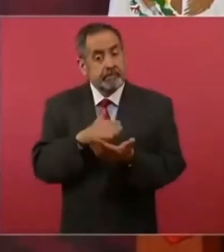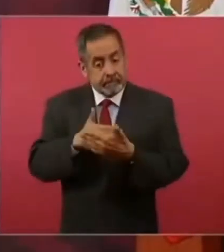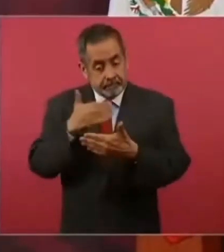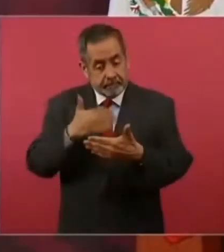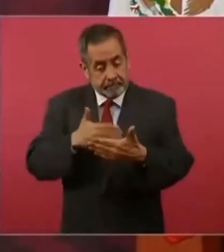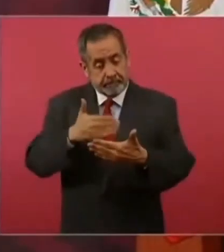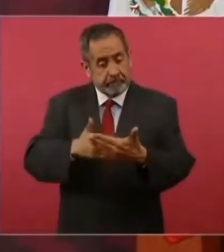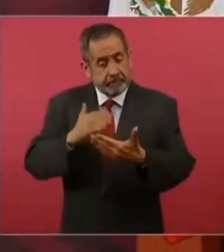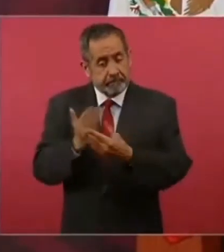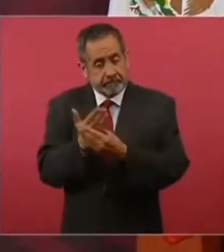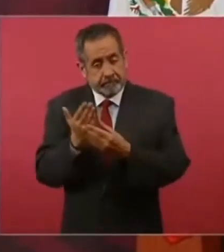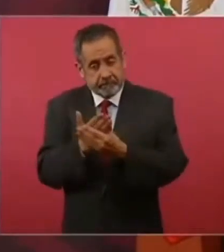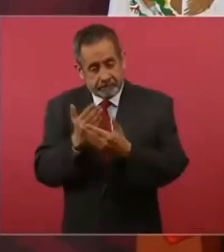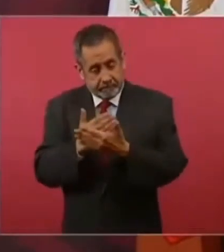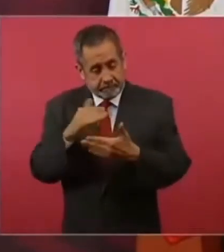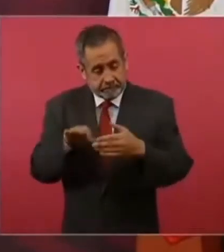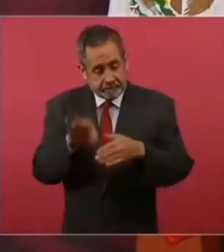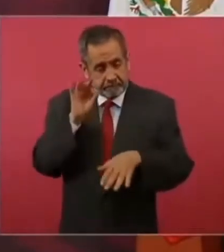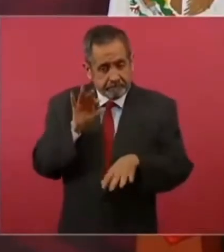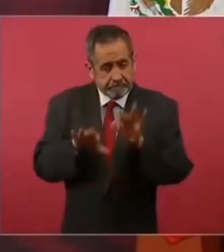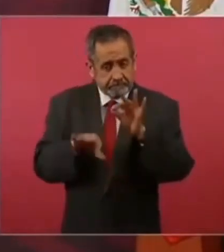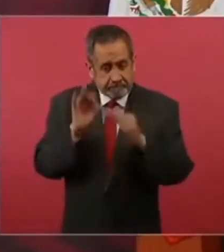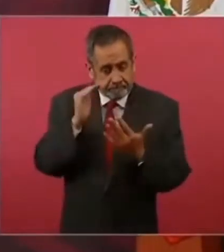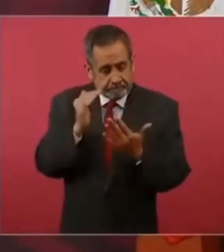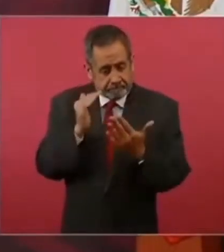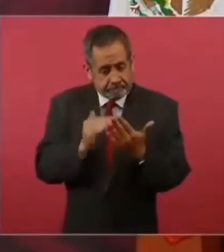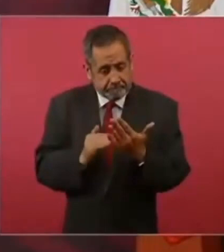saliendo. Pero esto